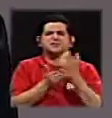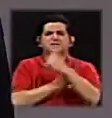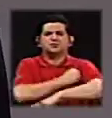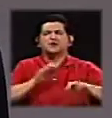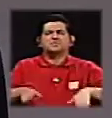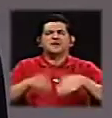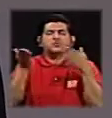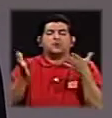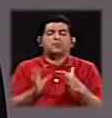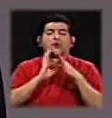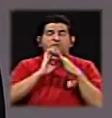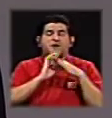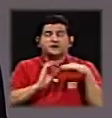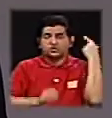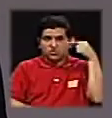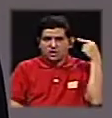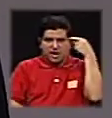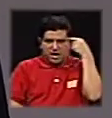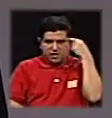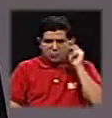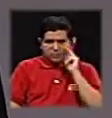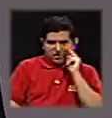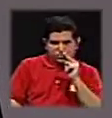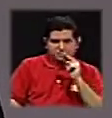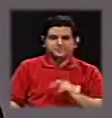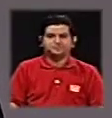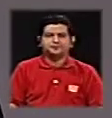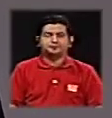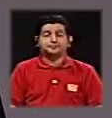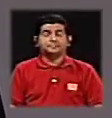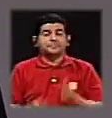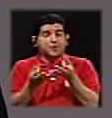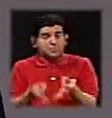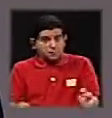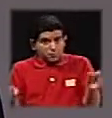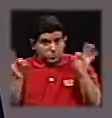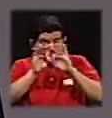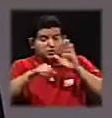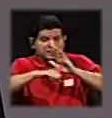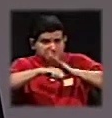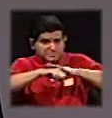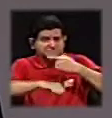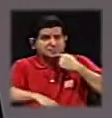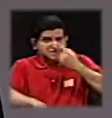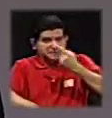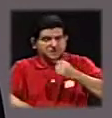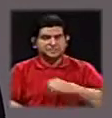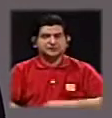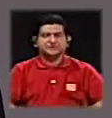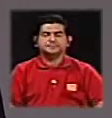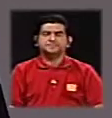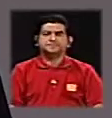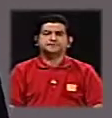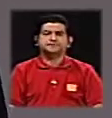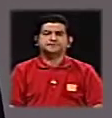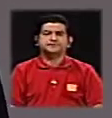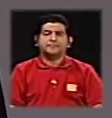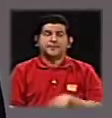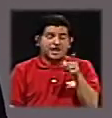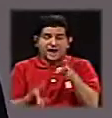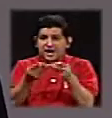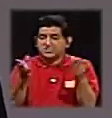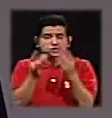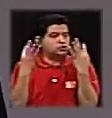se relaciona con el gobierno. Una cosa muy importante, si me permite, sí, claro. Estos